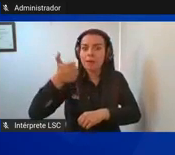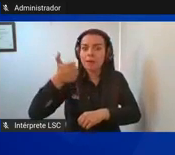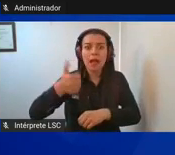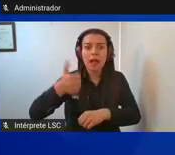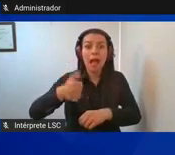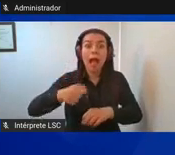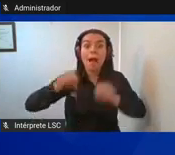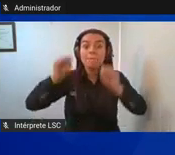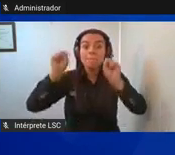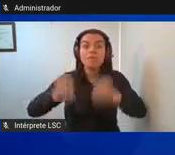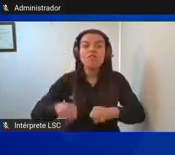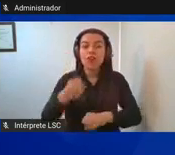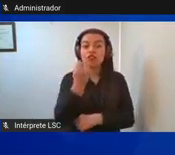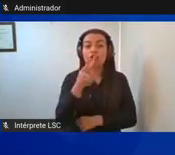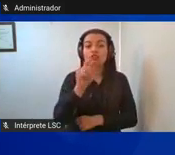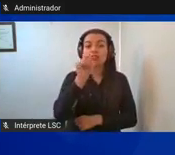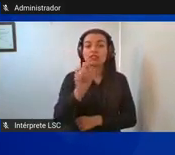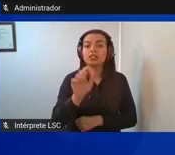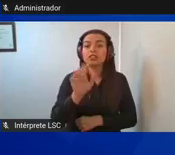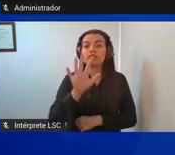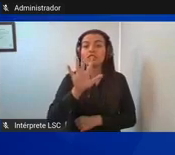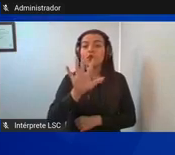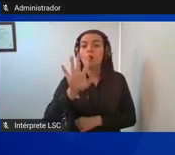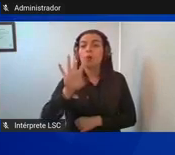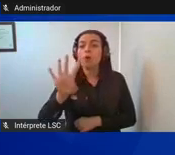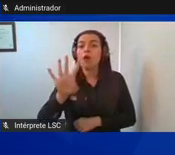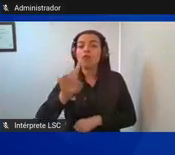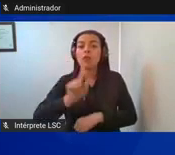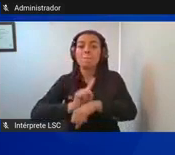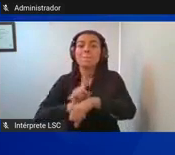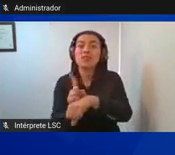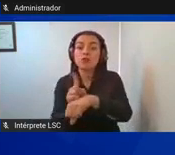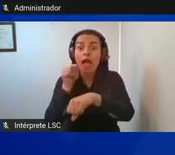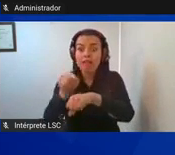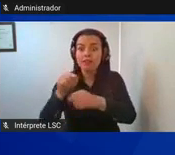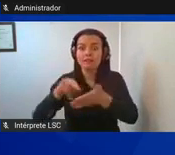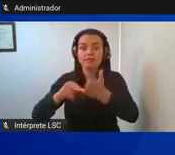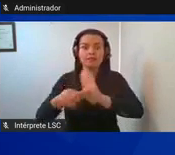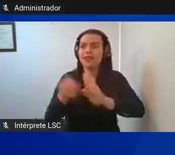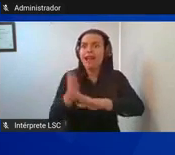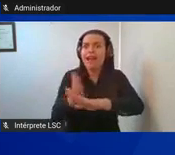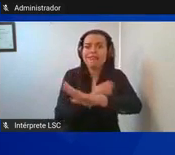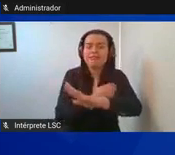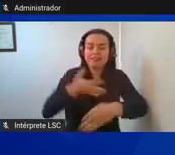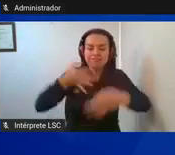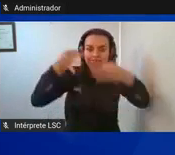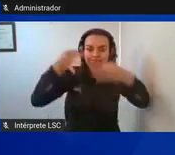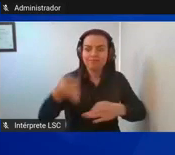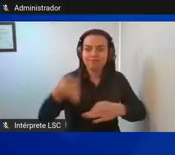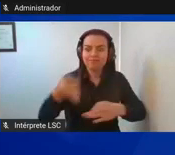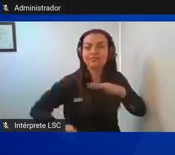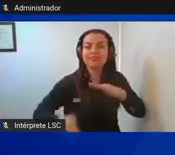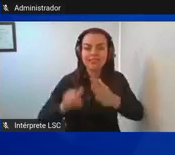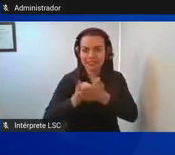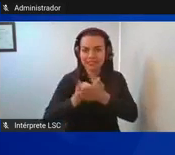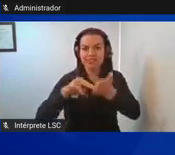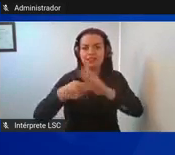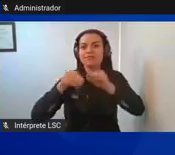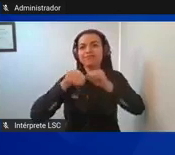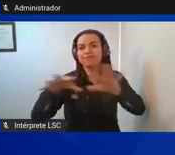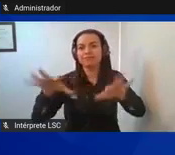12:54 de la noche y quedaron los 6 minutos para hacer los anuncios del día sábado, y así fue. Entonces, pero la verdad fue un trabajo en equipo